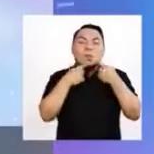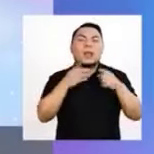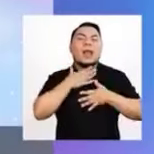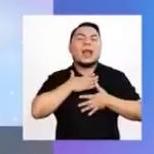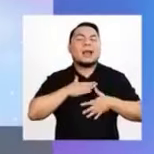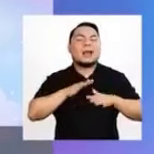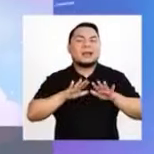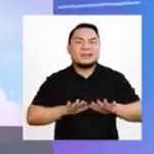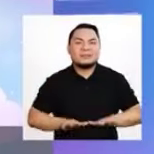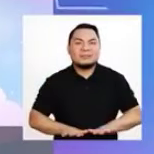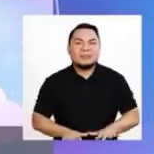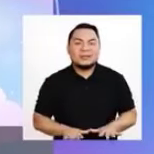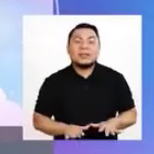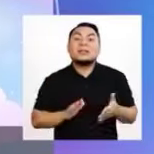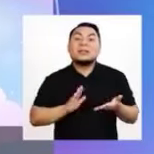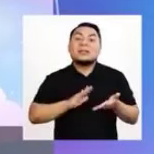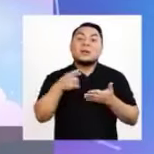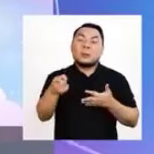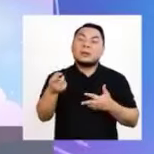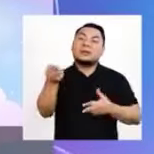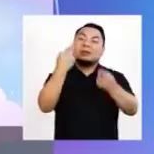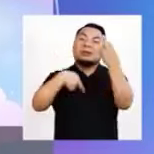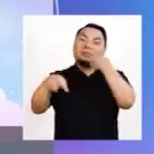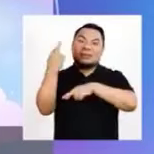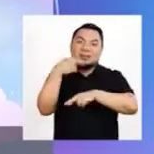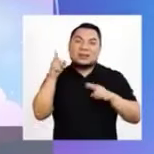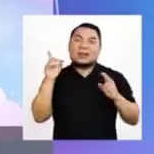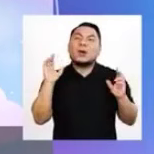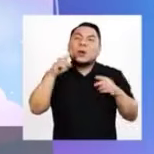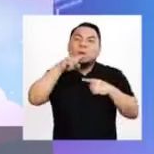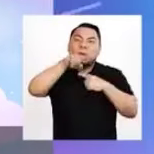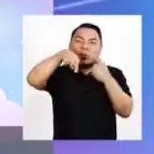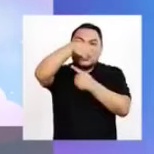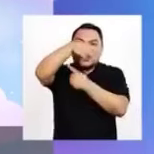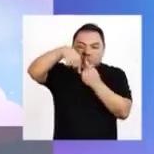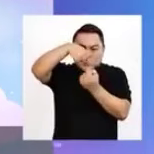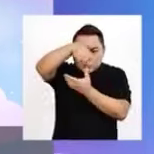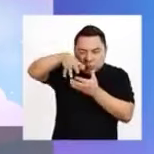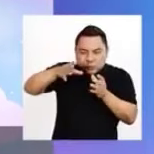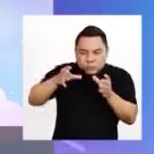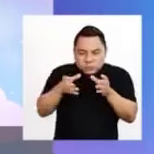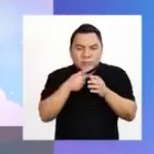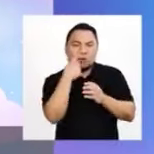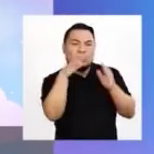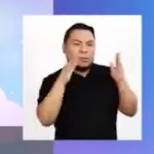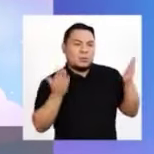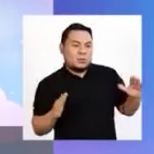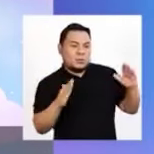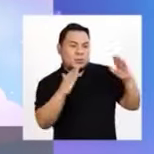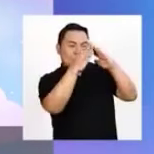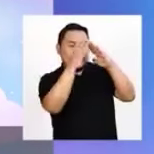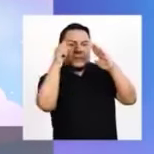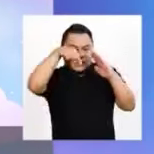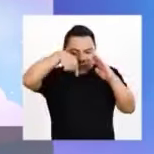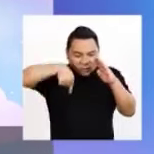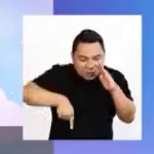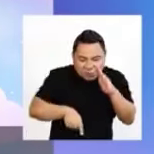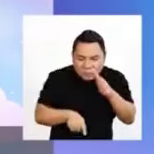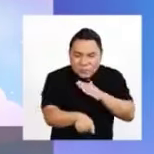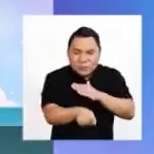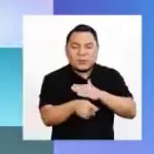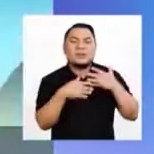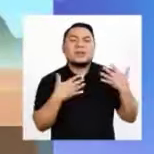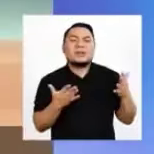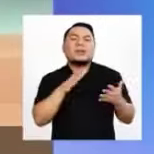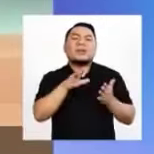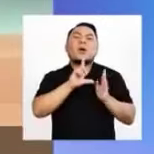la calma. Luego volvió a enroscarse en los montes, hundió su cabeza brillante en el